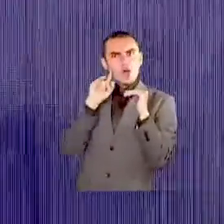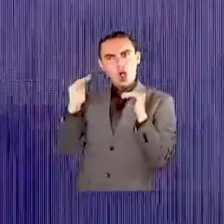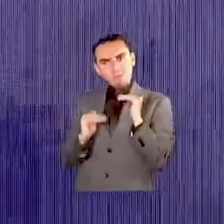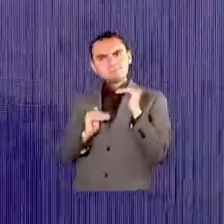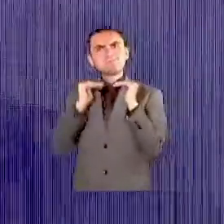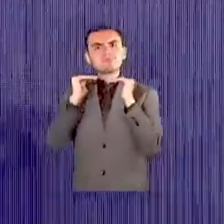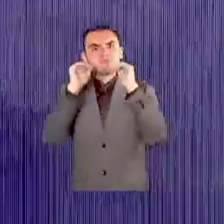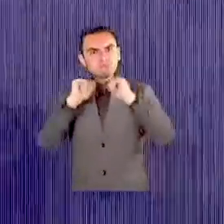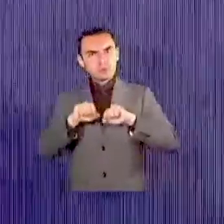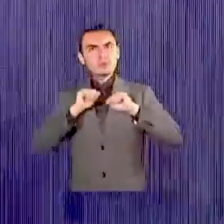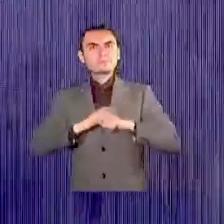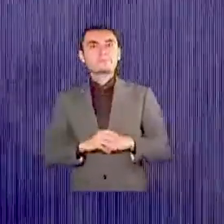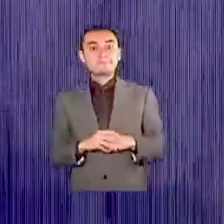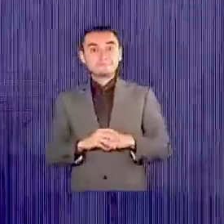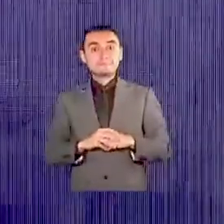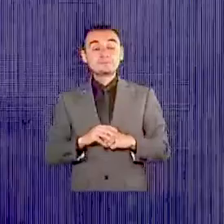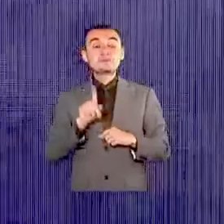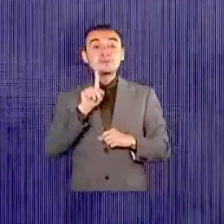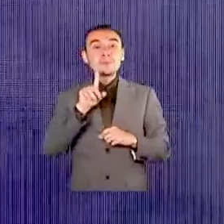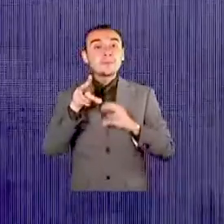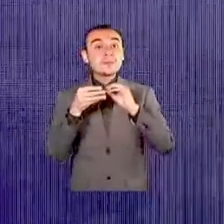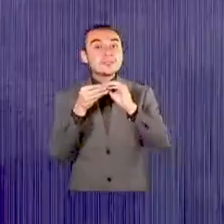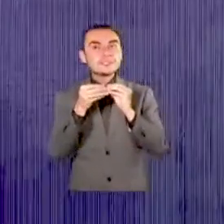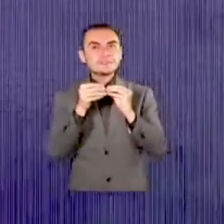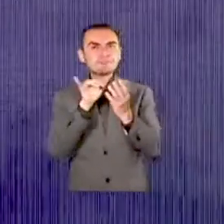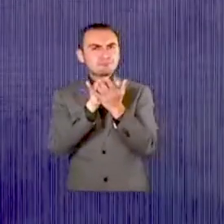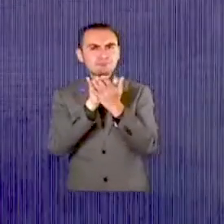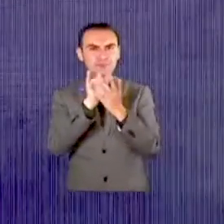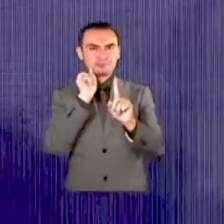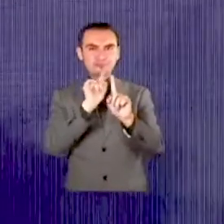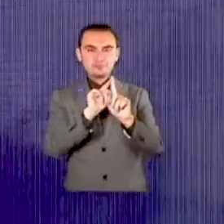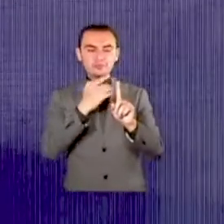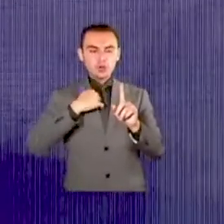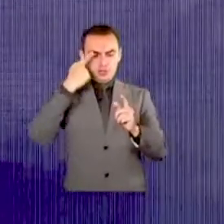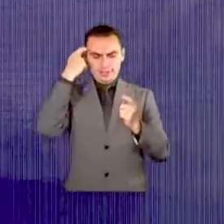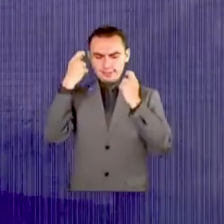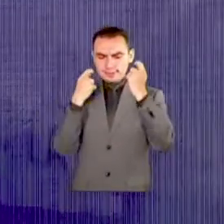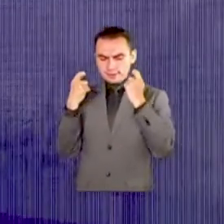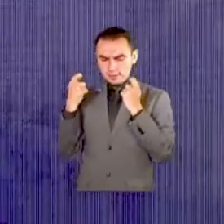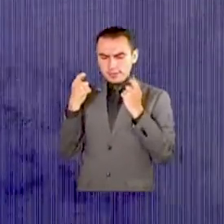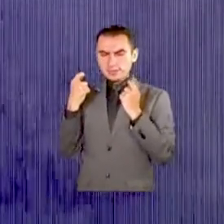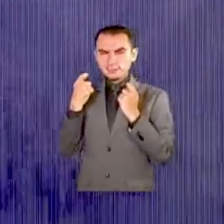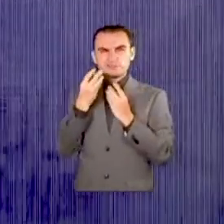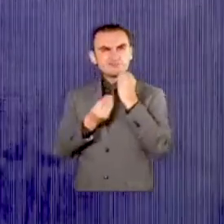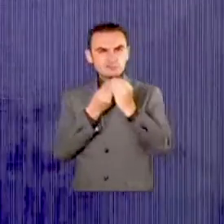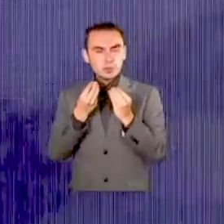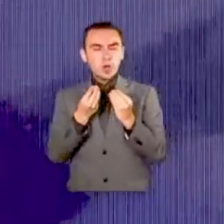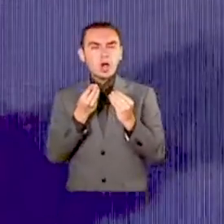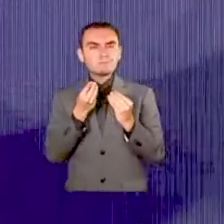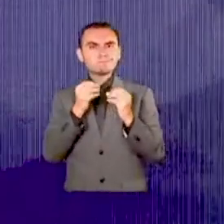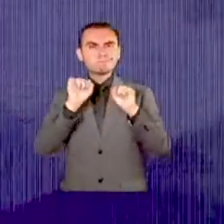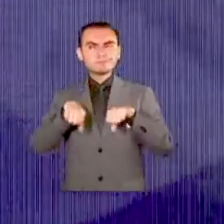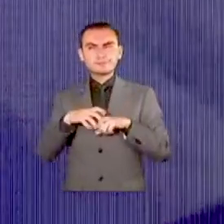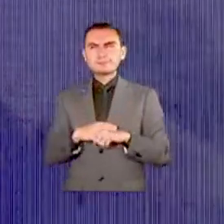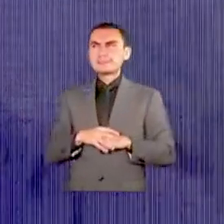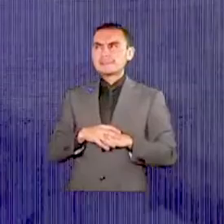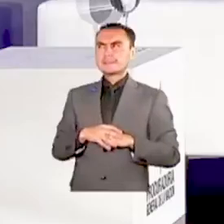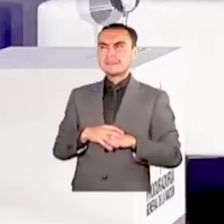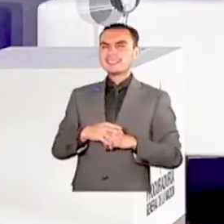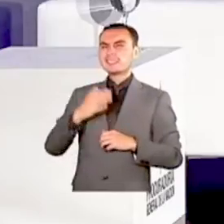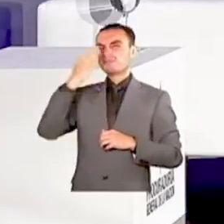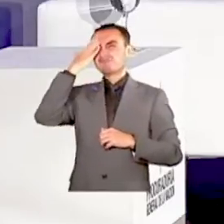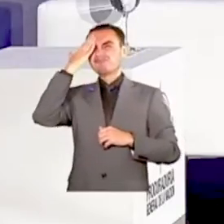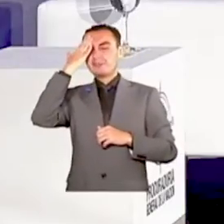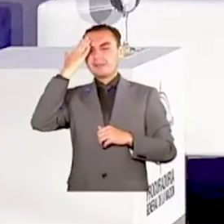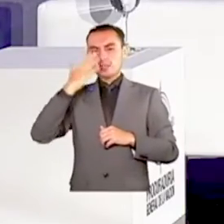la discriminación. Y también, con ese mismo propósito dentro de las estrategias, logramos que desde el punto de vista de